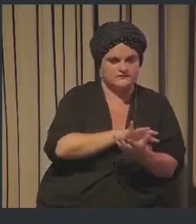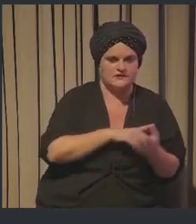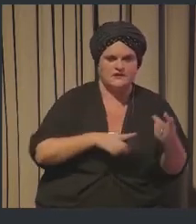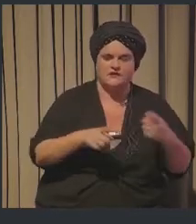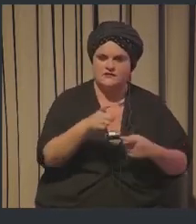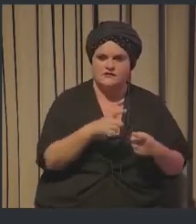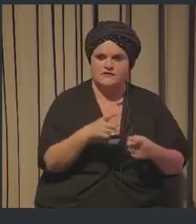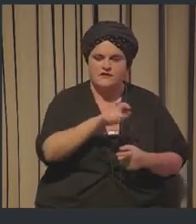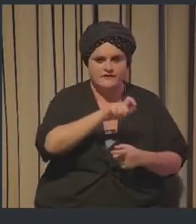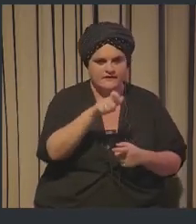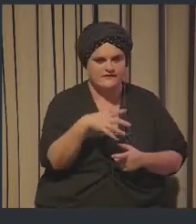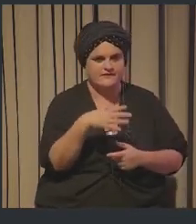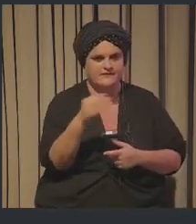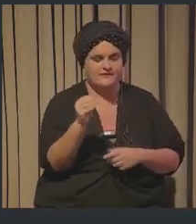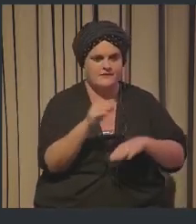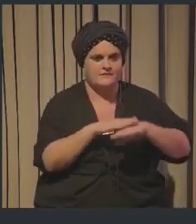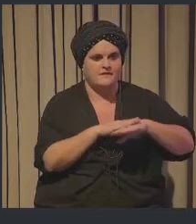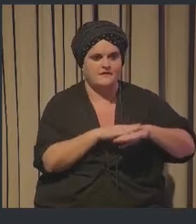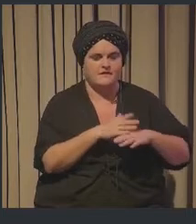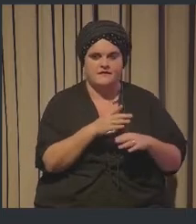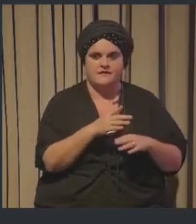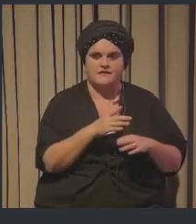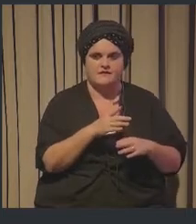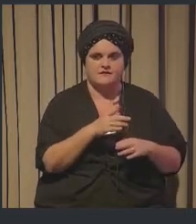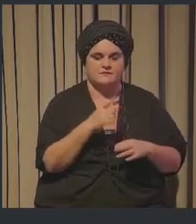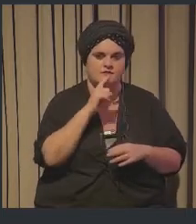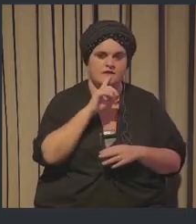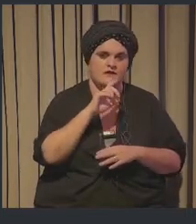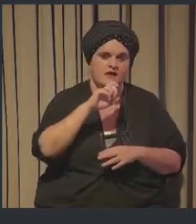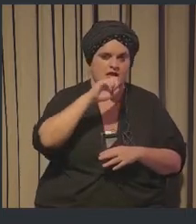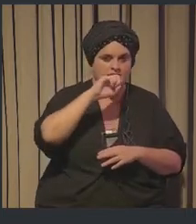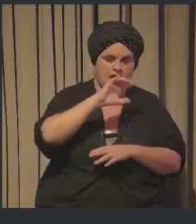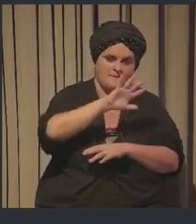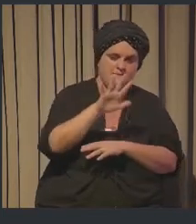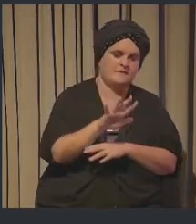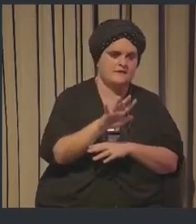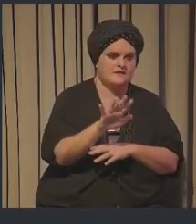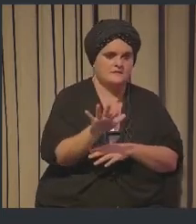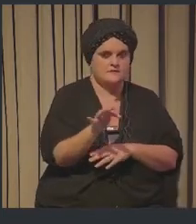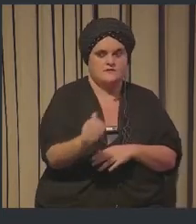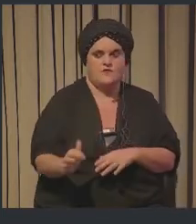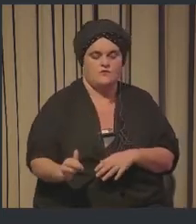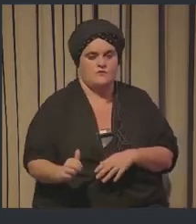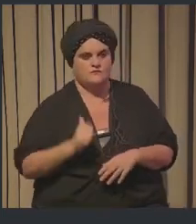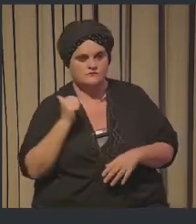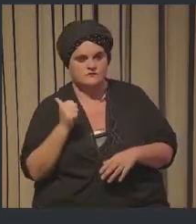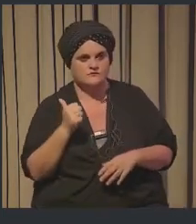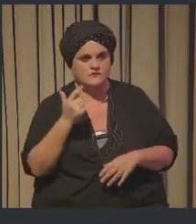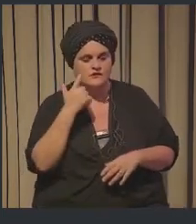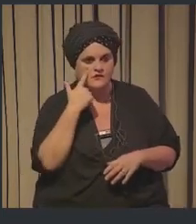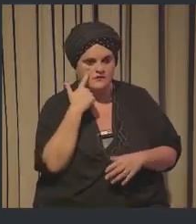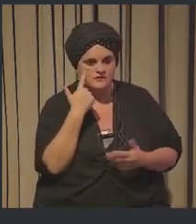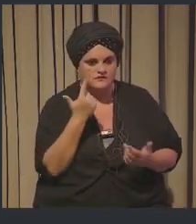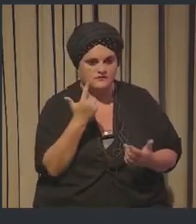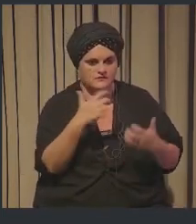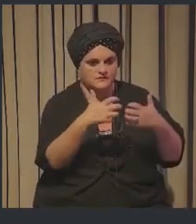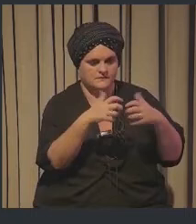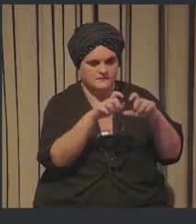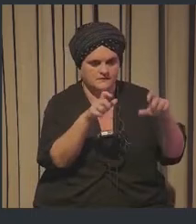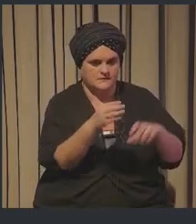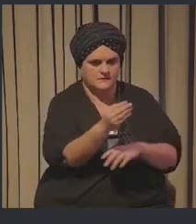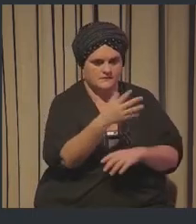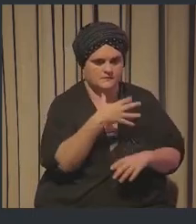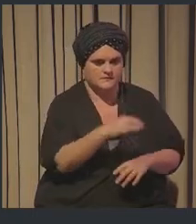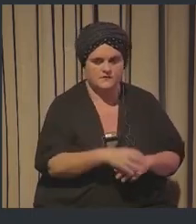está pasando para buscar amenazas y buscar oportunidades para hacer que sus vidas y sus empresas sean mejor. Pero no